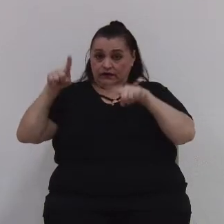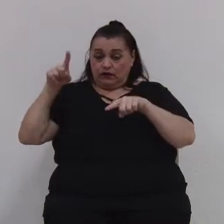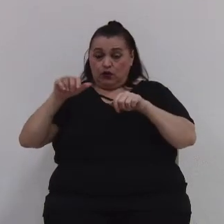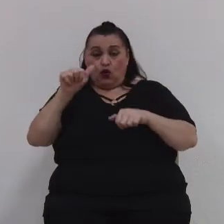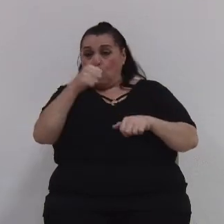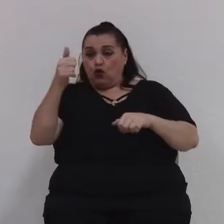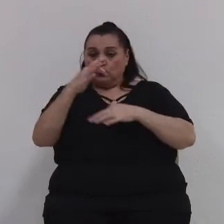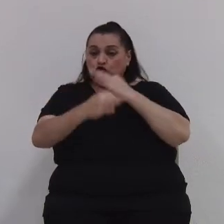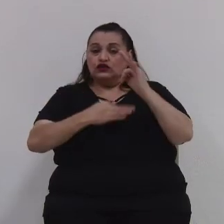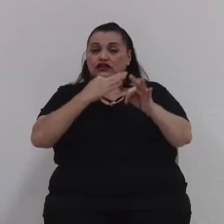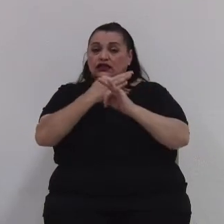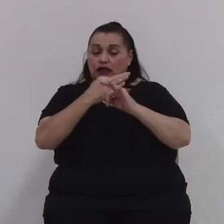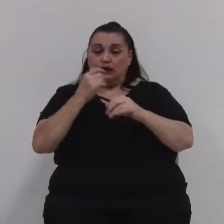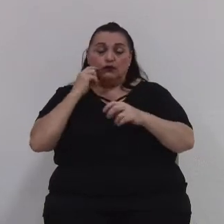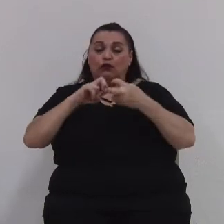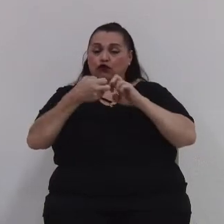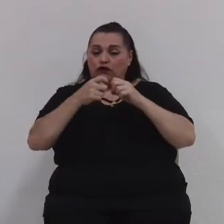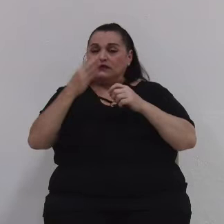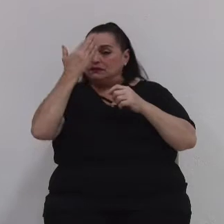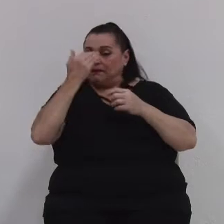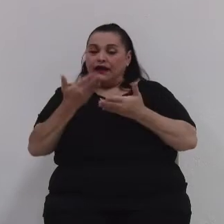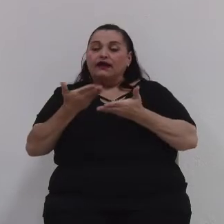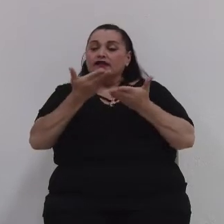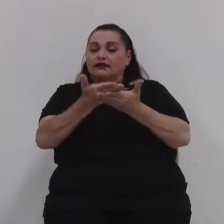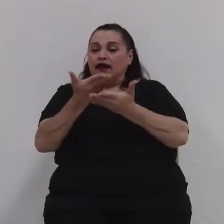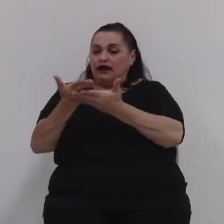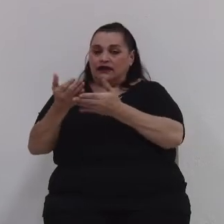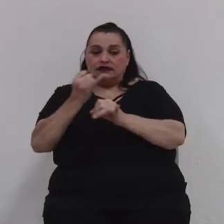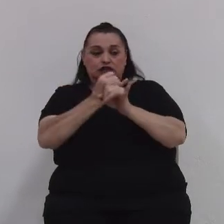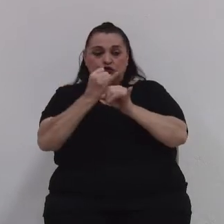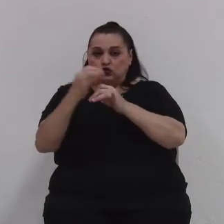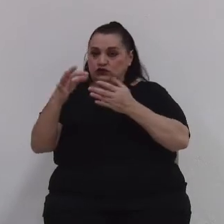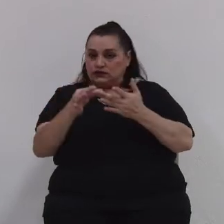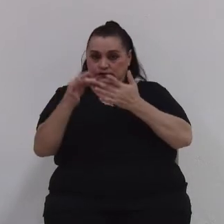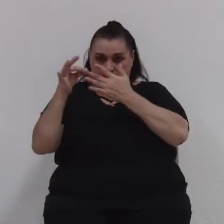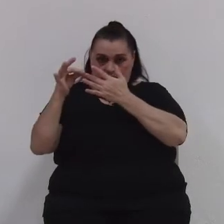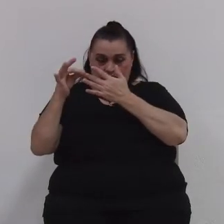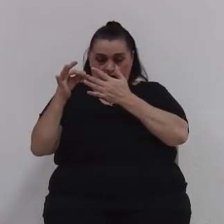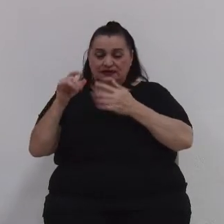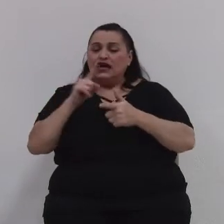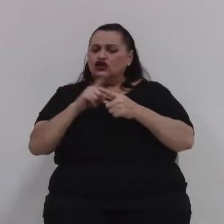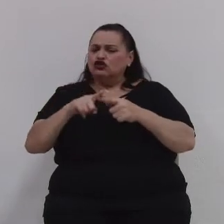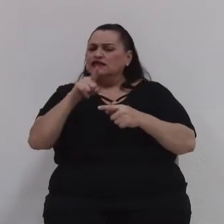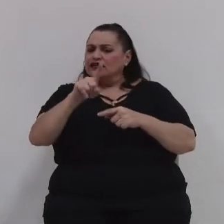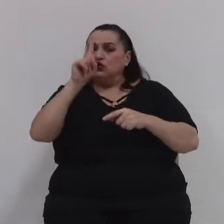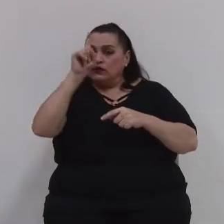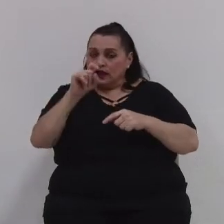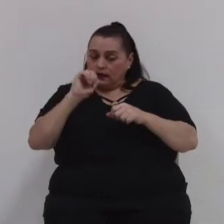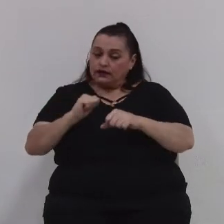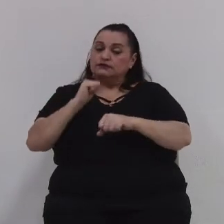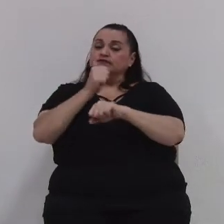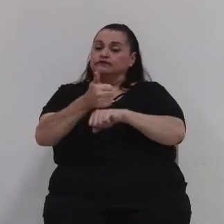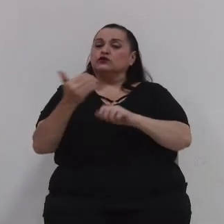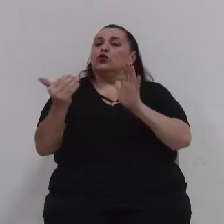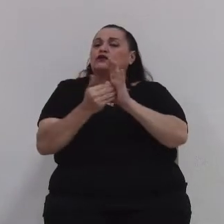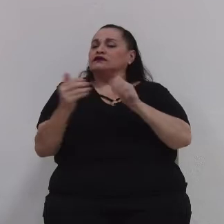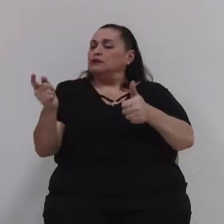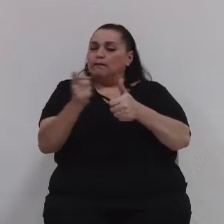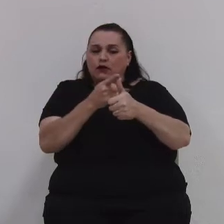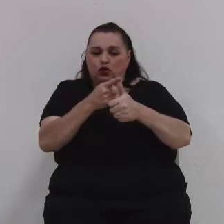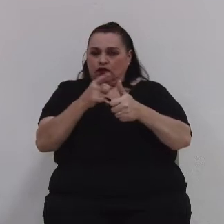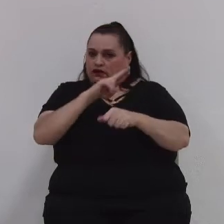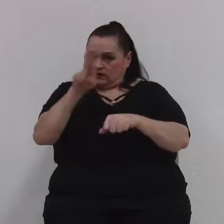tipo de problemas para poder remitirlos a las instituciones especializadas. Entonces, eso hay que restablecerlo como prioridad